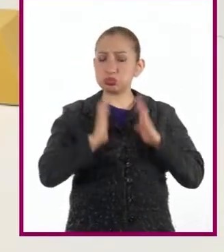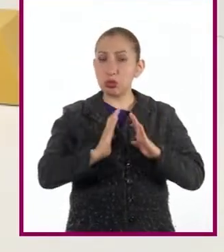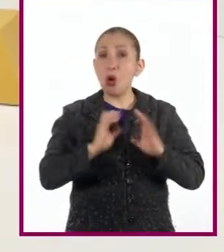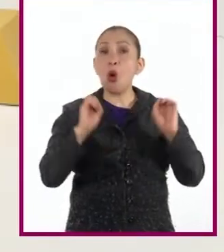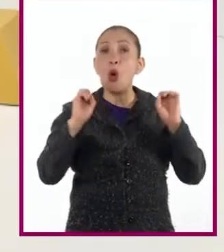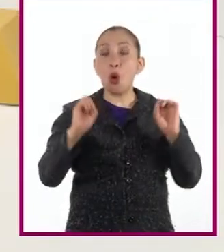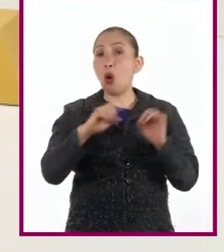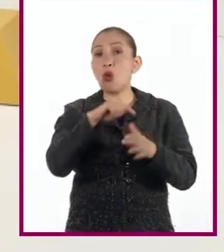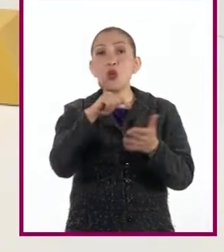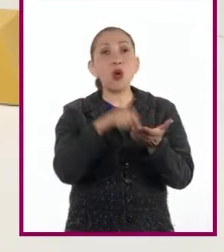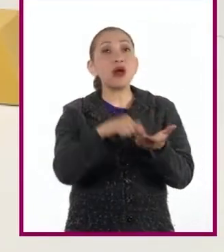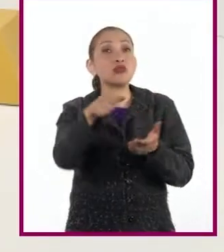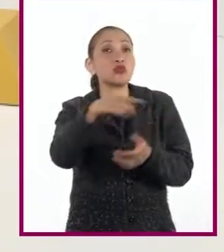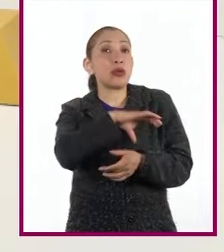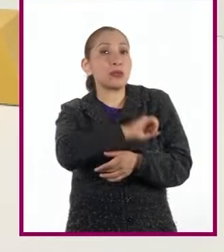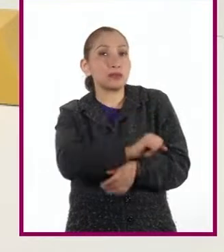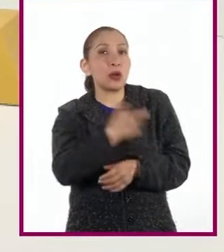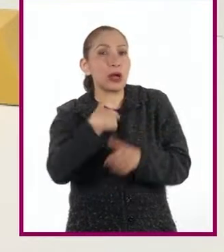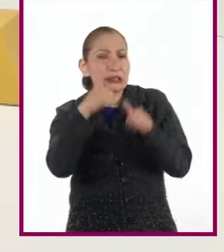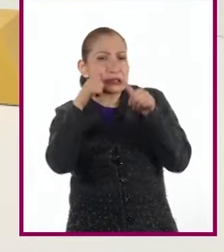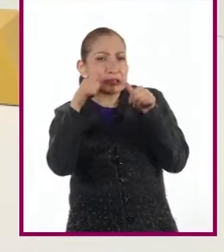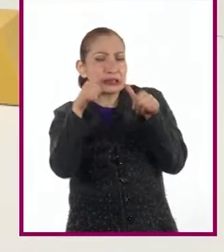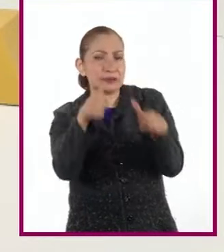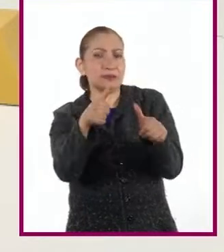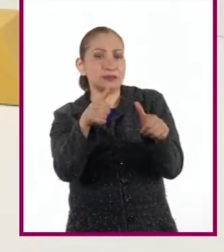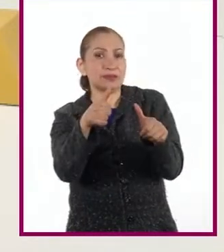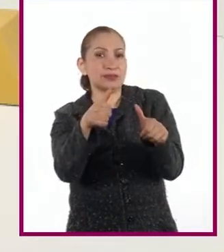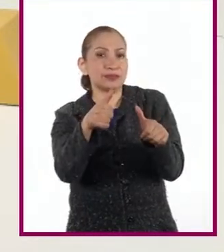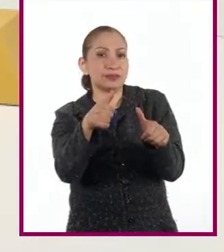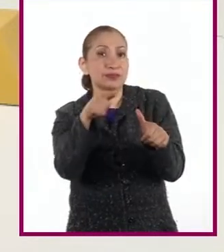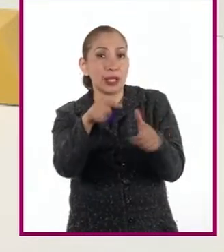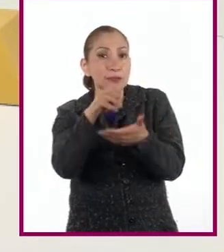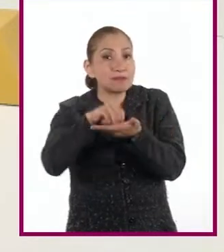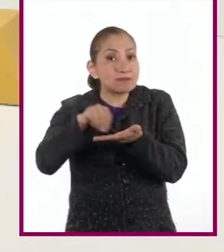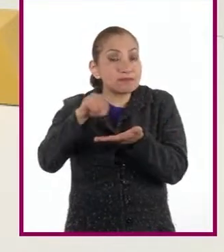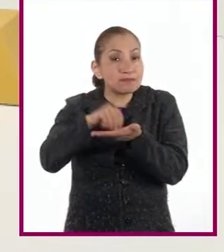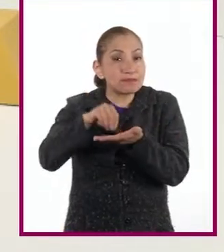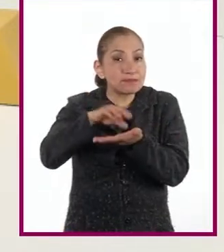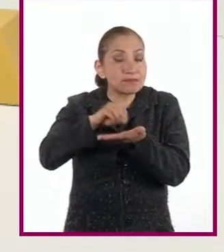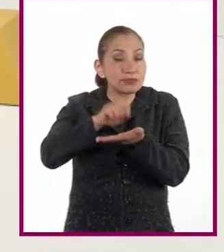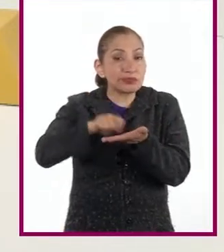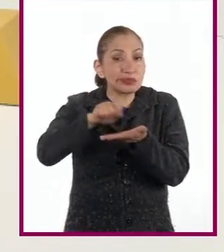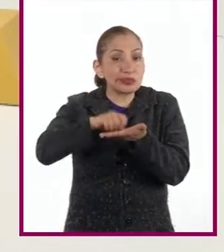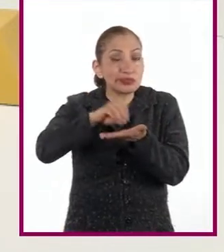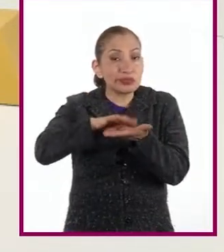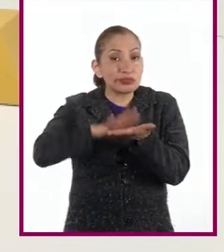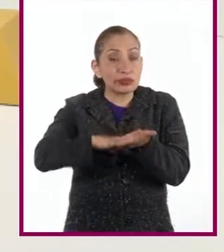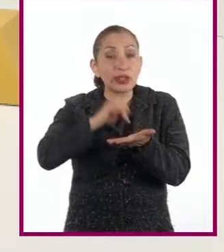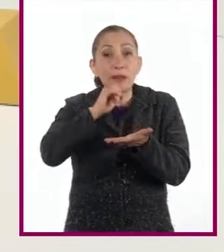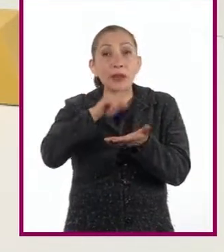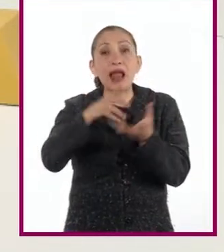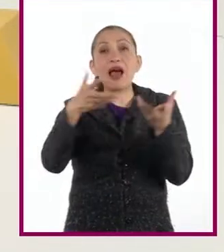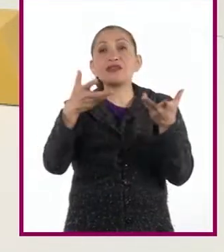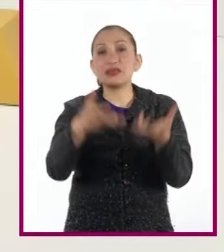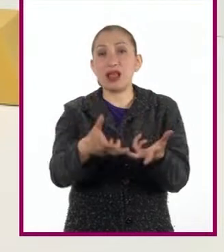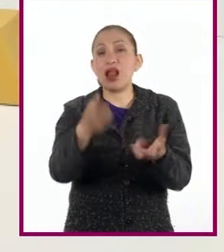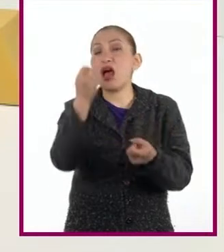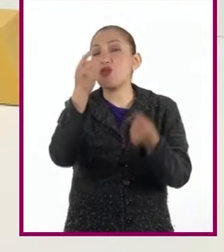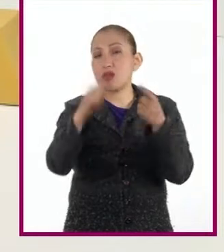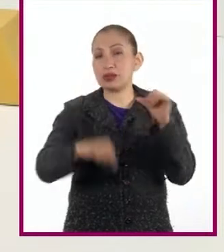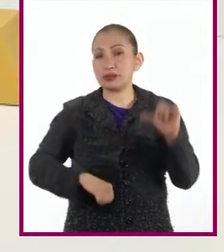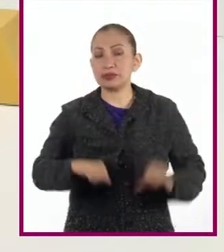bien ubíquense en el lugar donde puedan estar atentas y atentos y tomar nota de la información, así como realizar